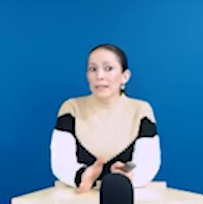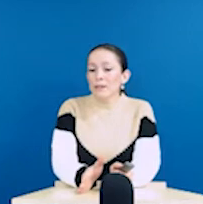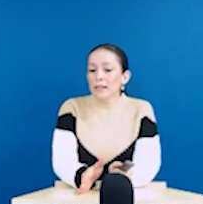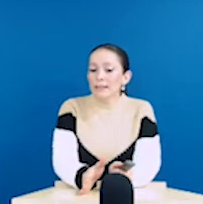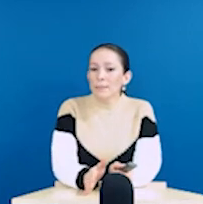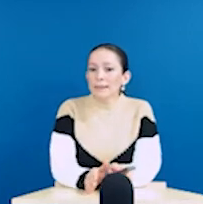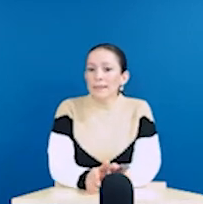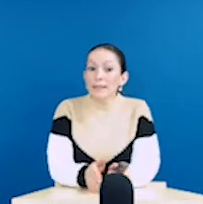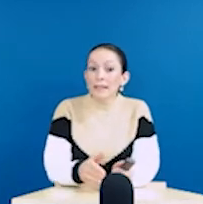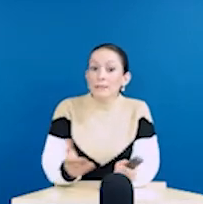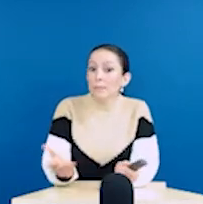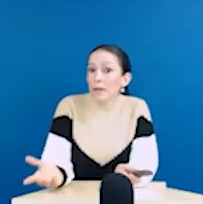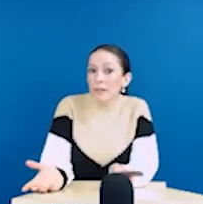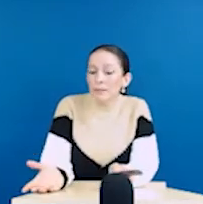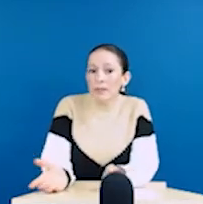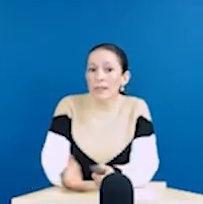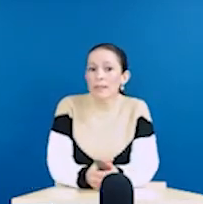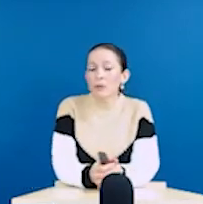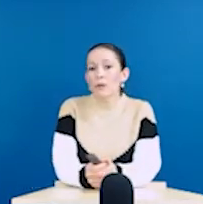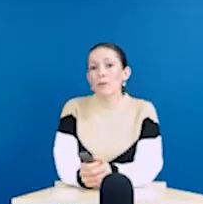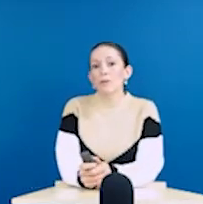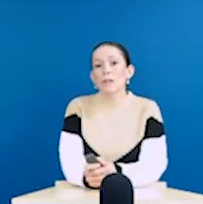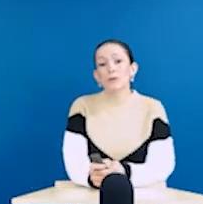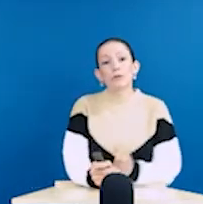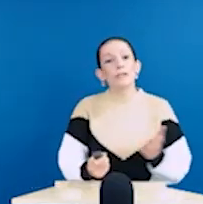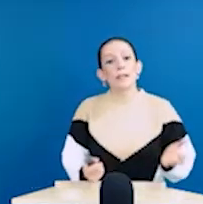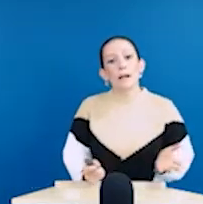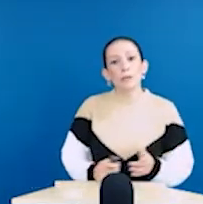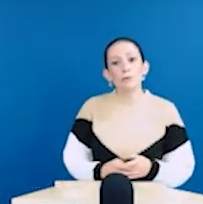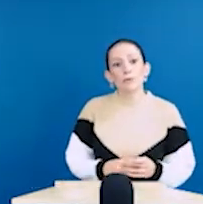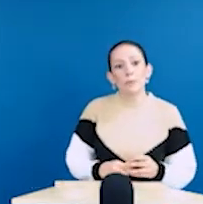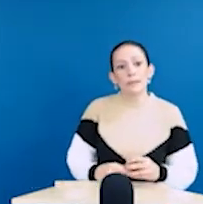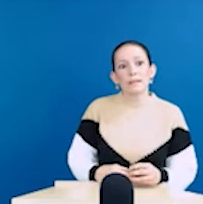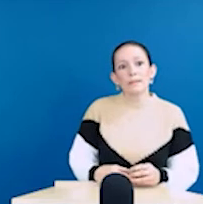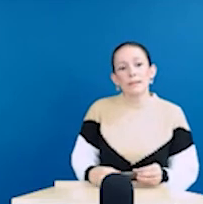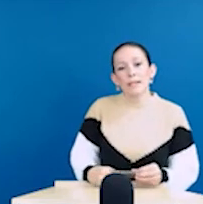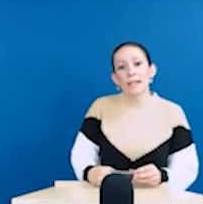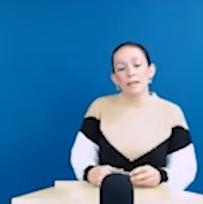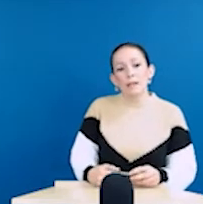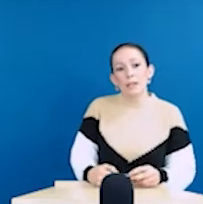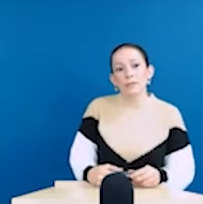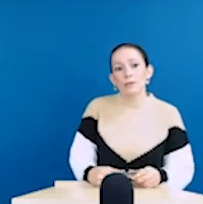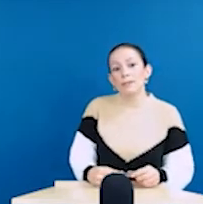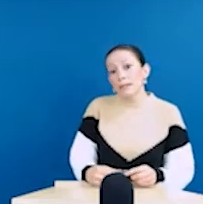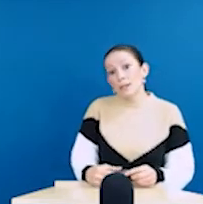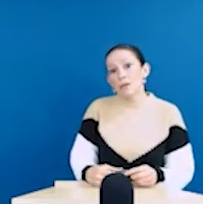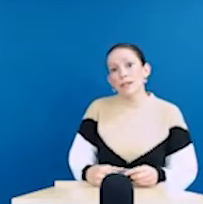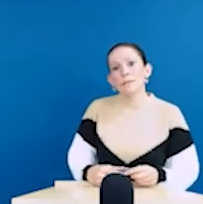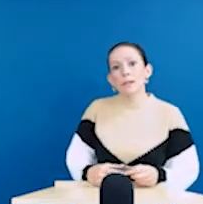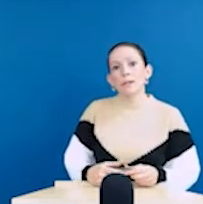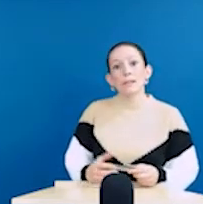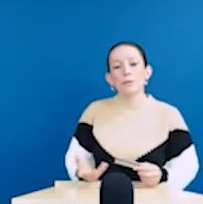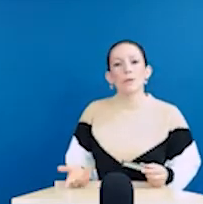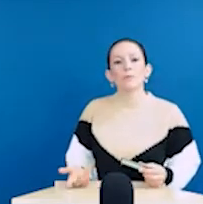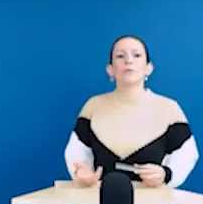Al tener este paciente caídas previas, porque dentro de lo que nosotros indagamos a nuestros pacientes en esa valoración es si ha tenido